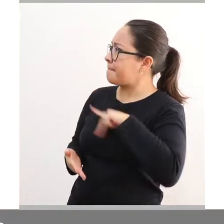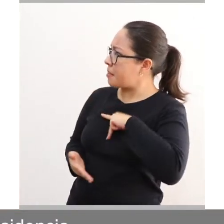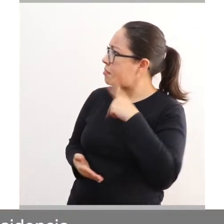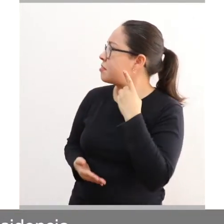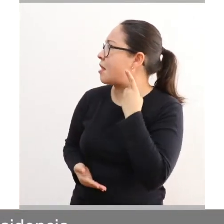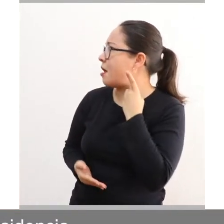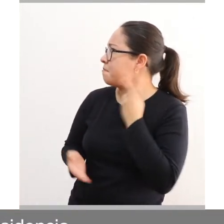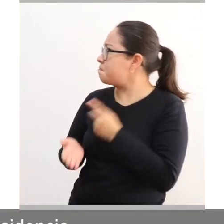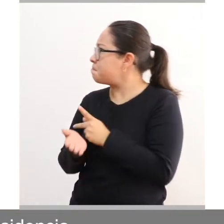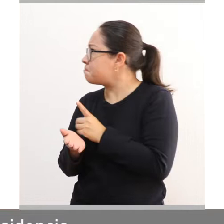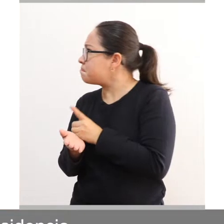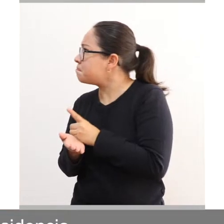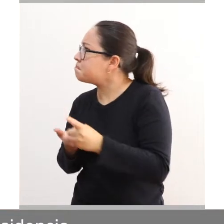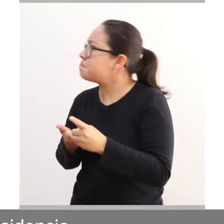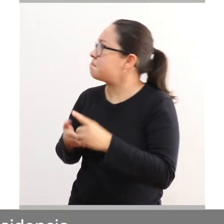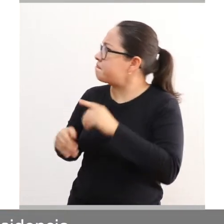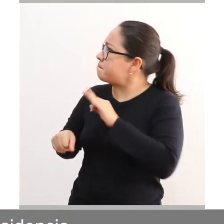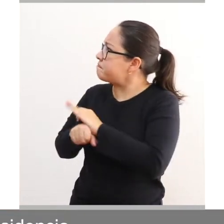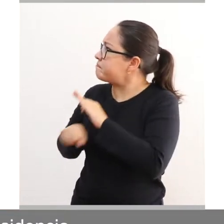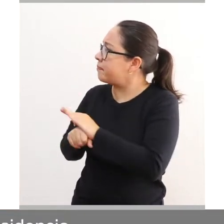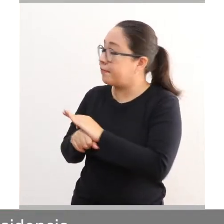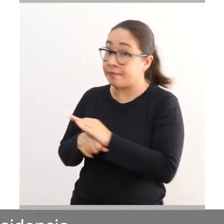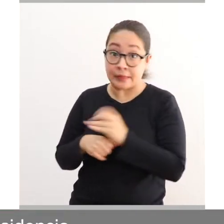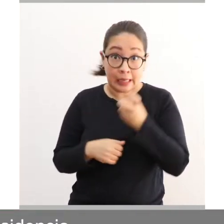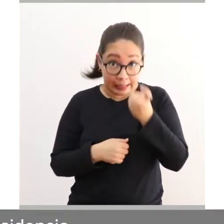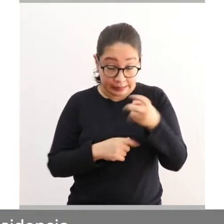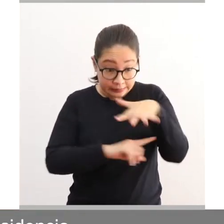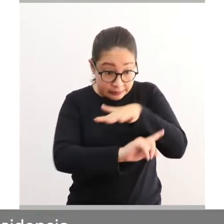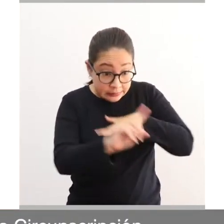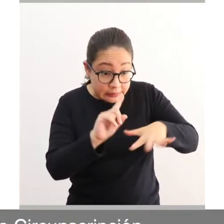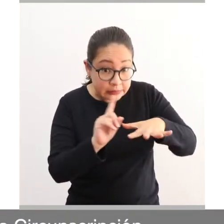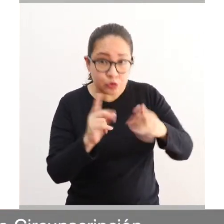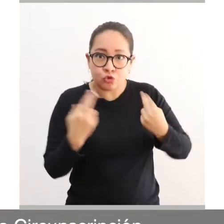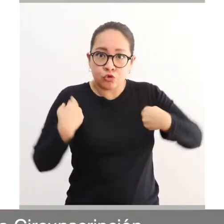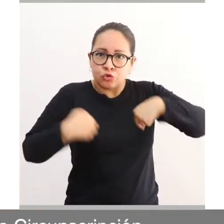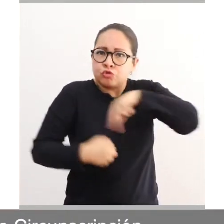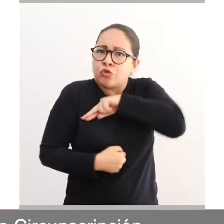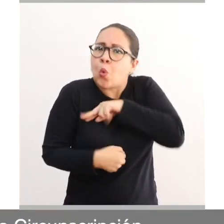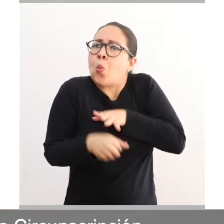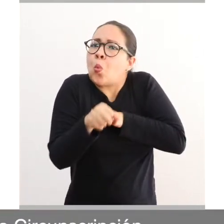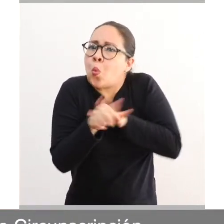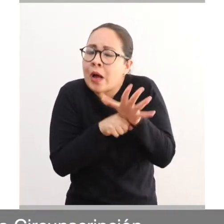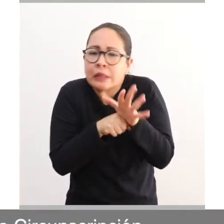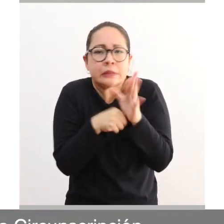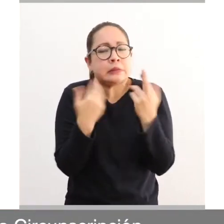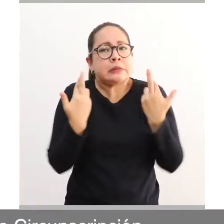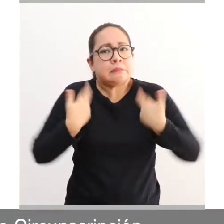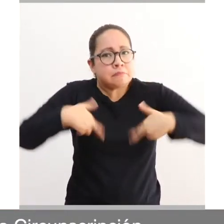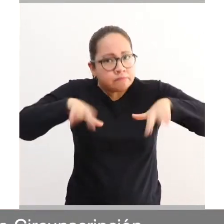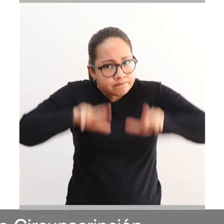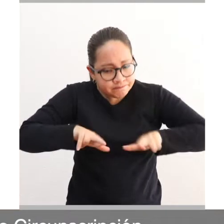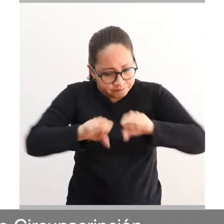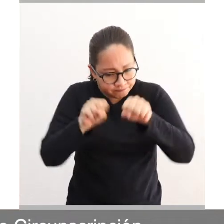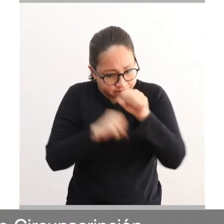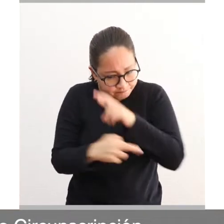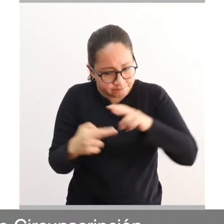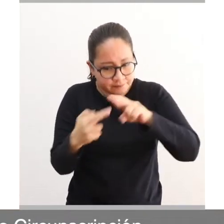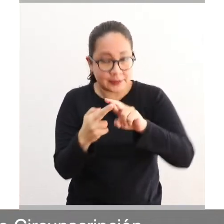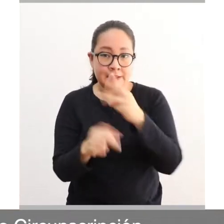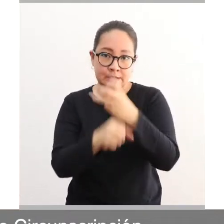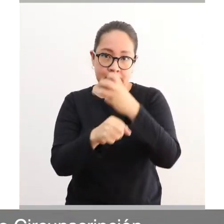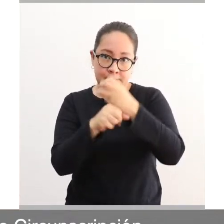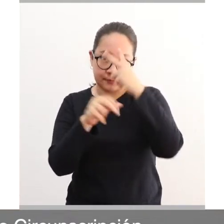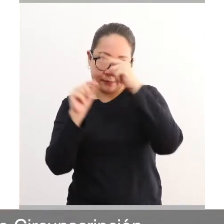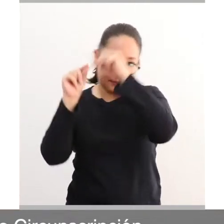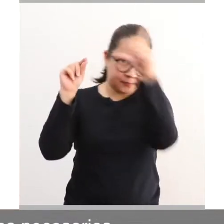políticos. En este contexto, la principal función de la presidencia consiste en representar a la Sala Regional de la